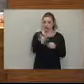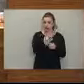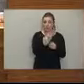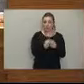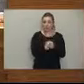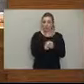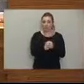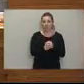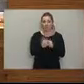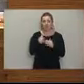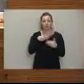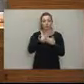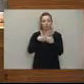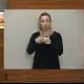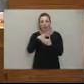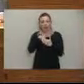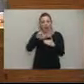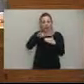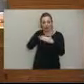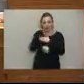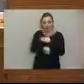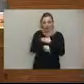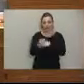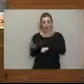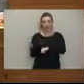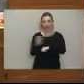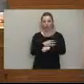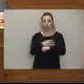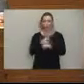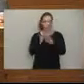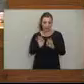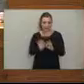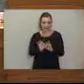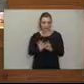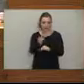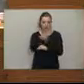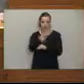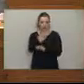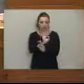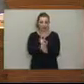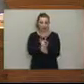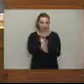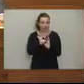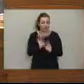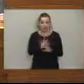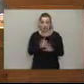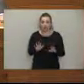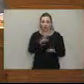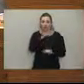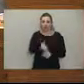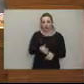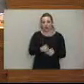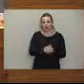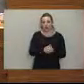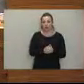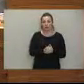las restricciones para acceder a este fondo son estas. No engañemos a nadie, son estas. Por lo tanto, en